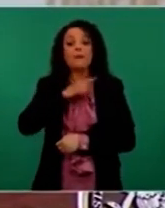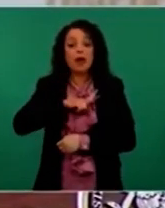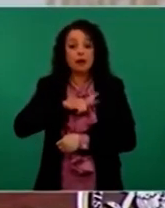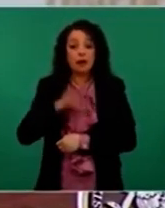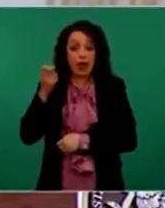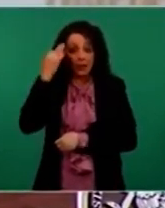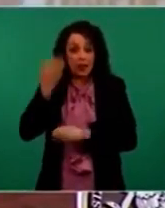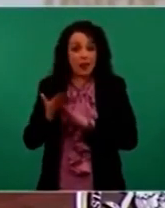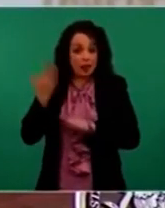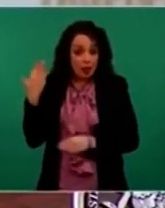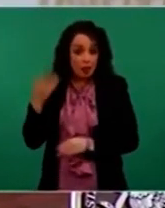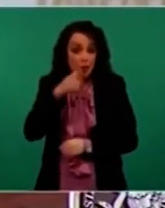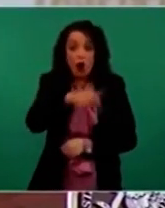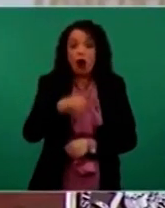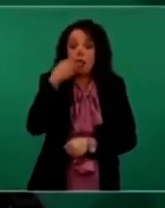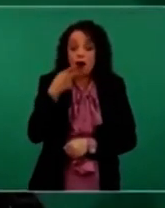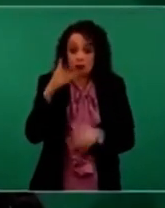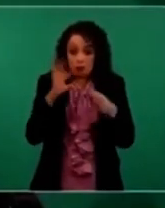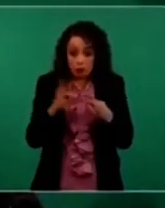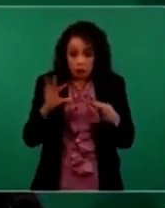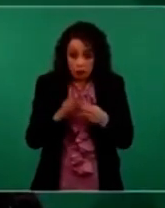O eso es lo que él declaró,